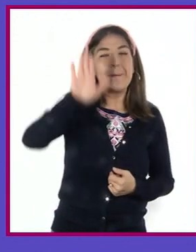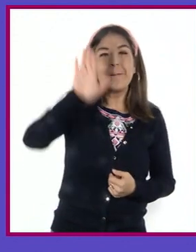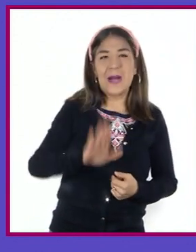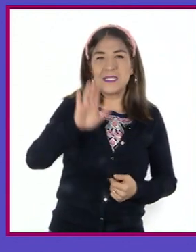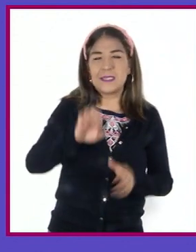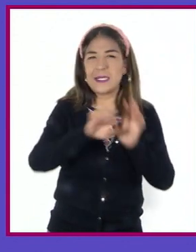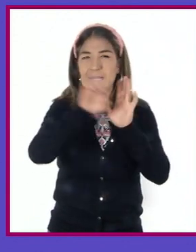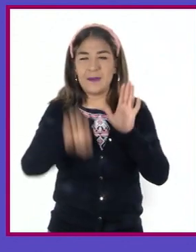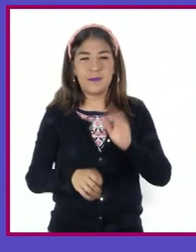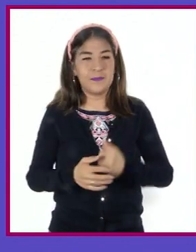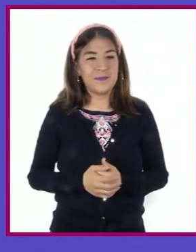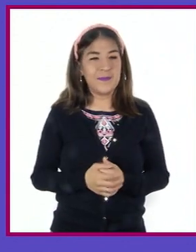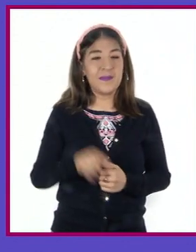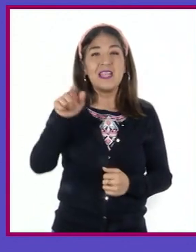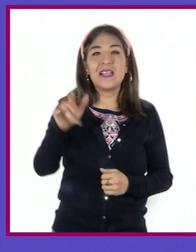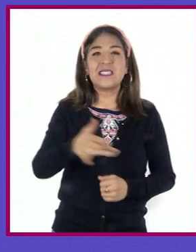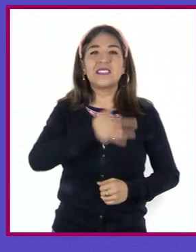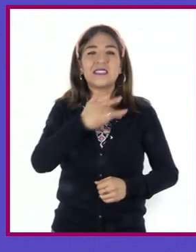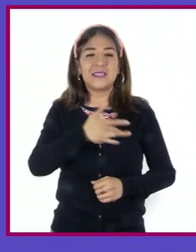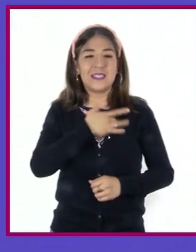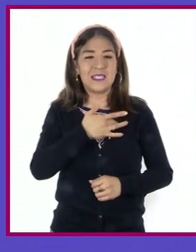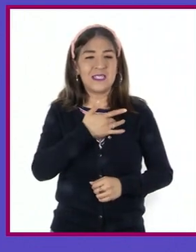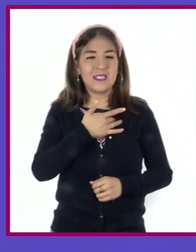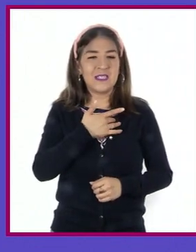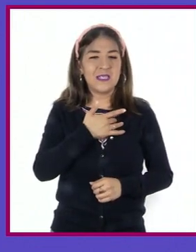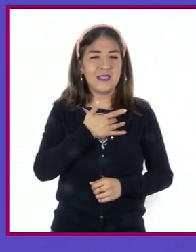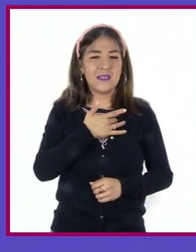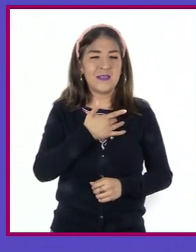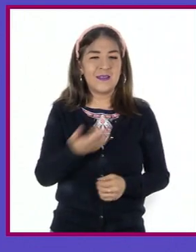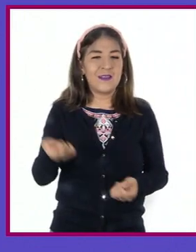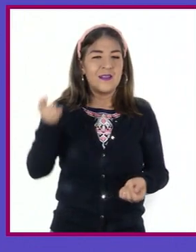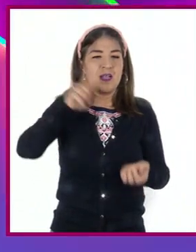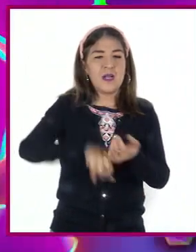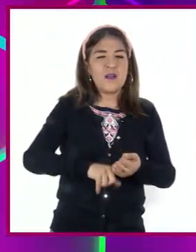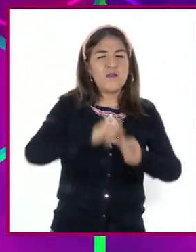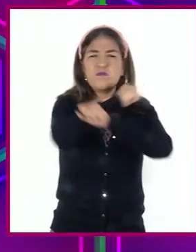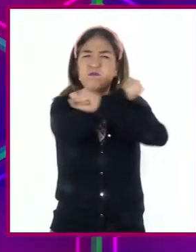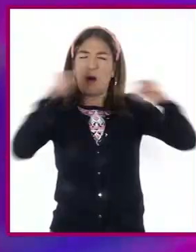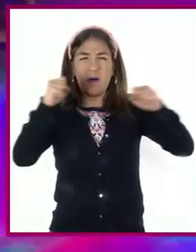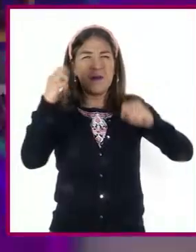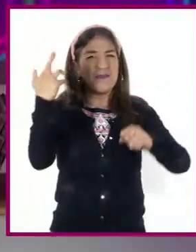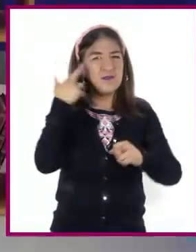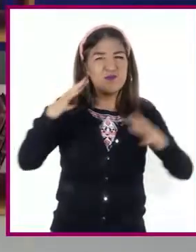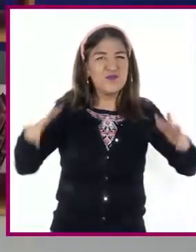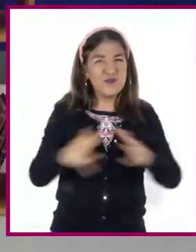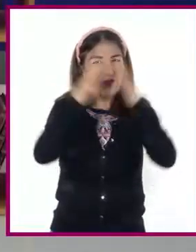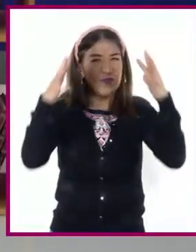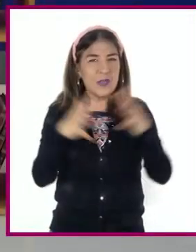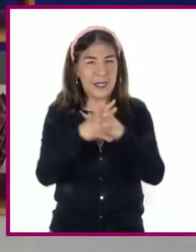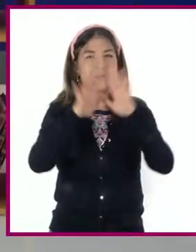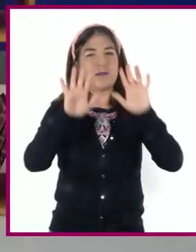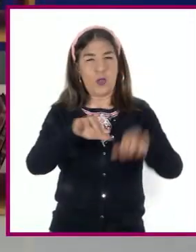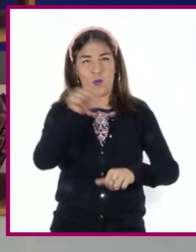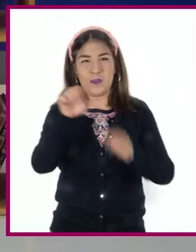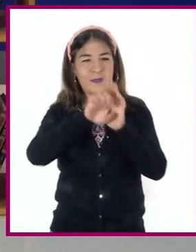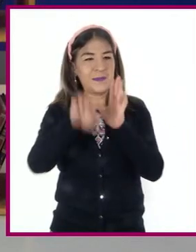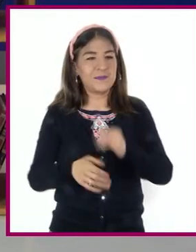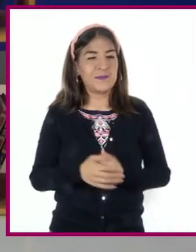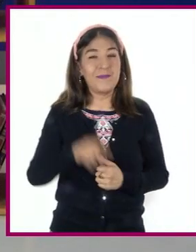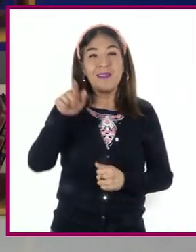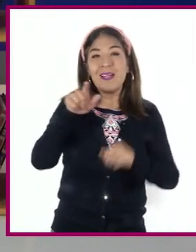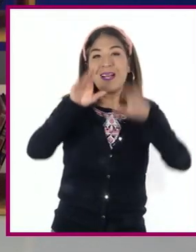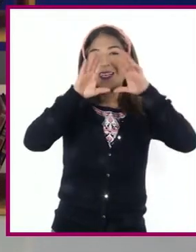la mención a las hojas cayendo se refiere al otoño, la temporada en donde las hojas pausan